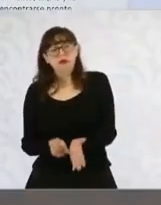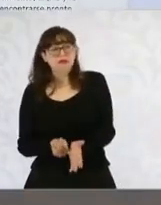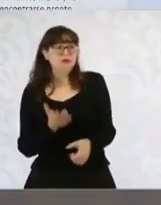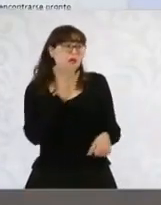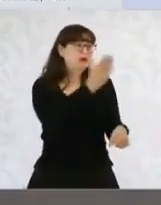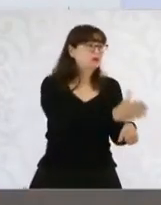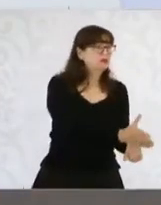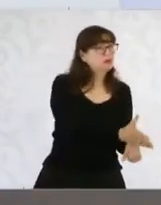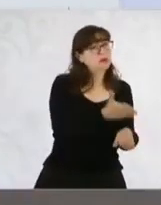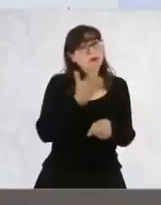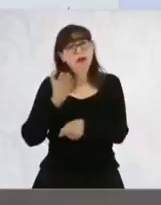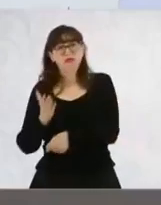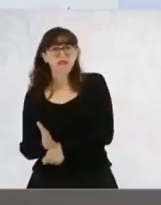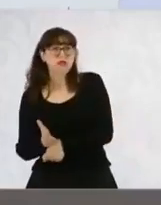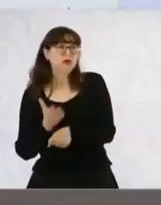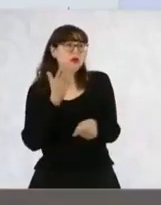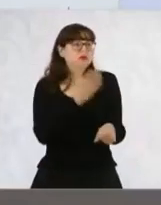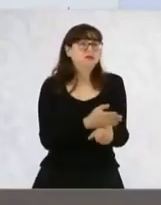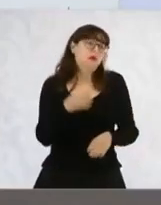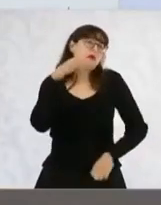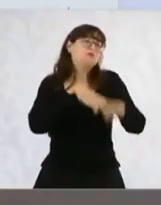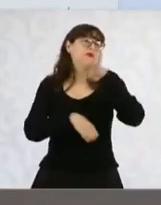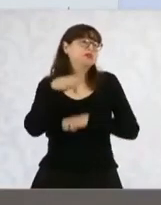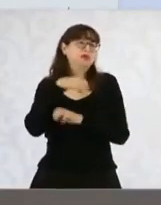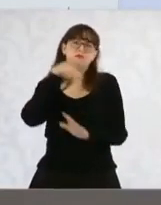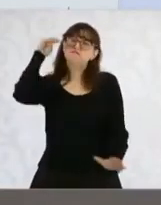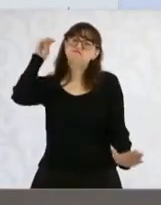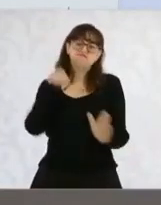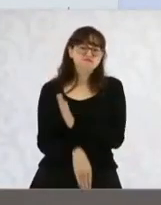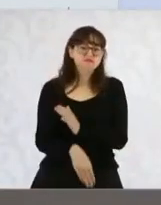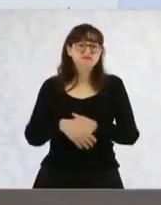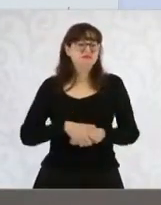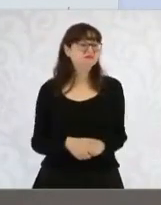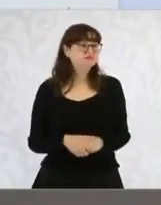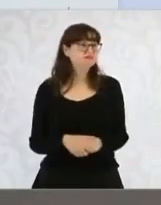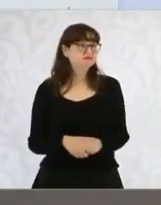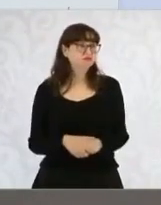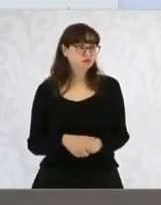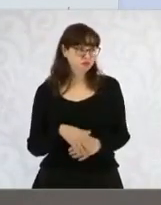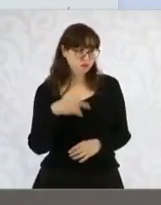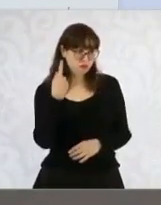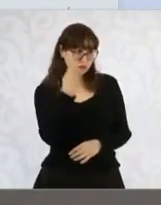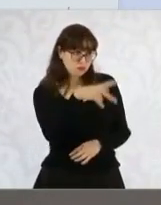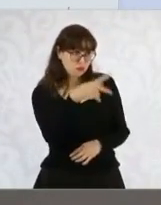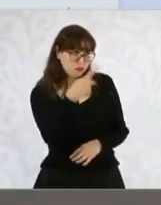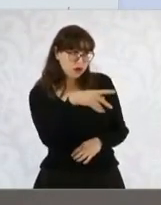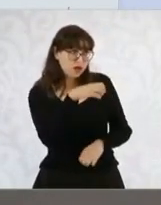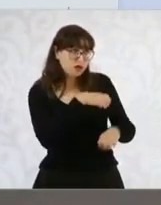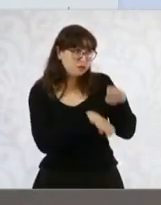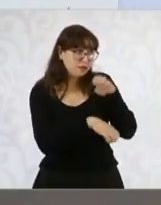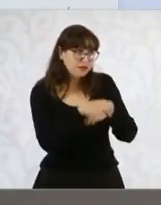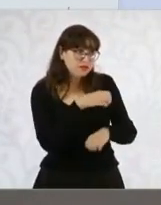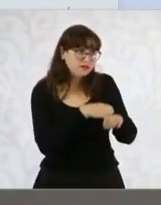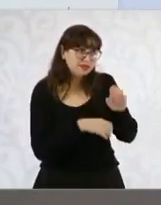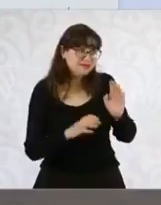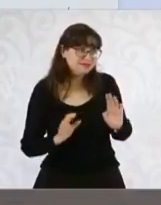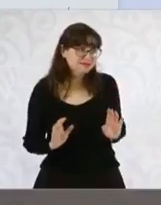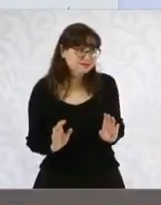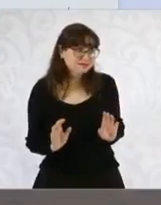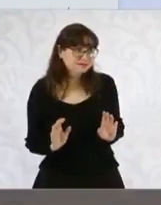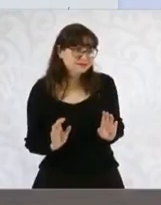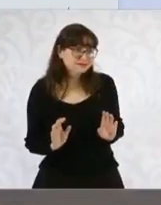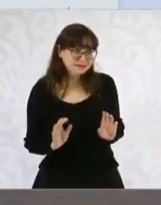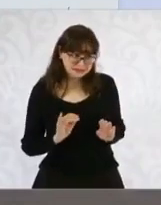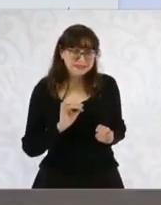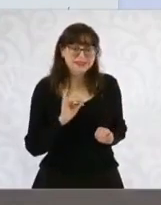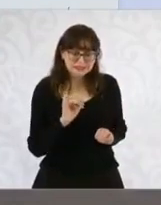empresas comunes sí comunes por ejemplo de los principales